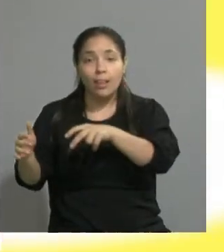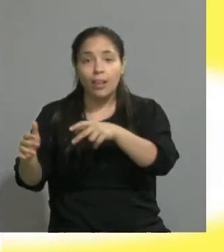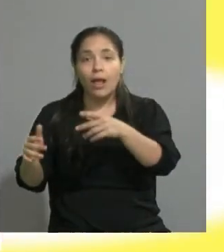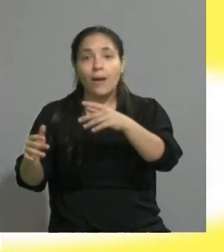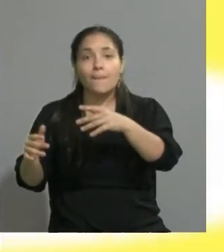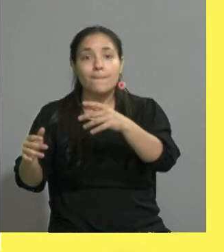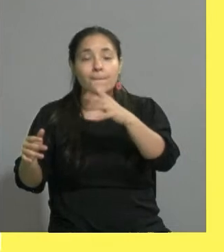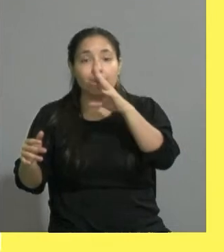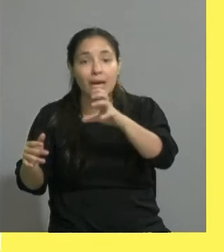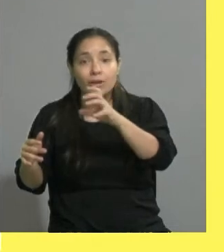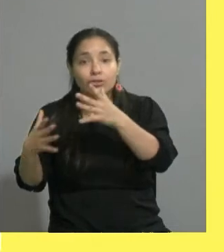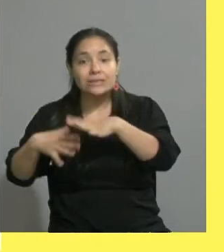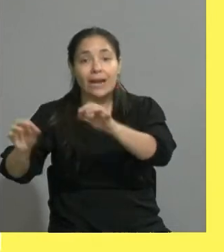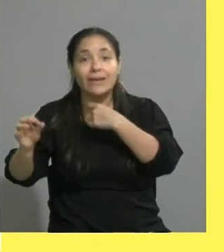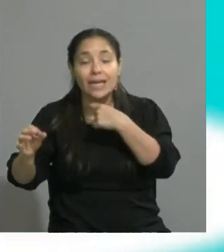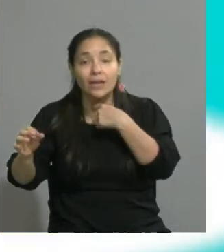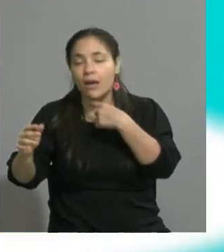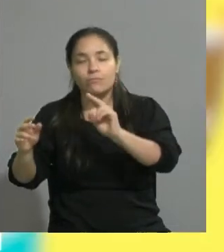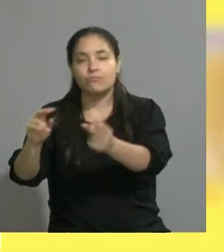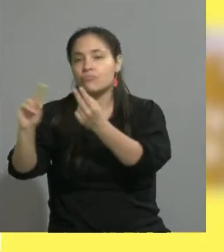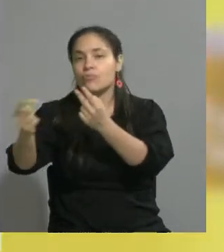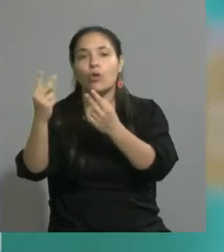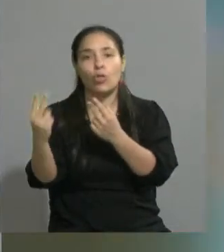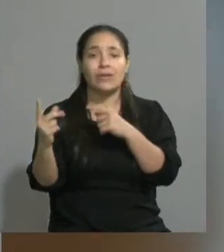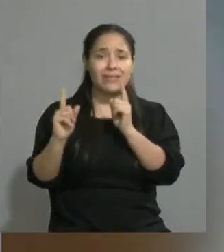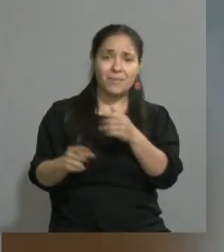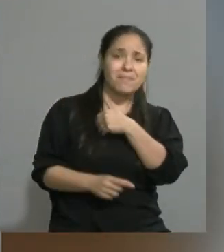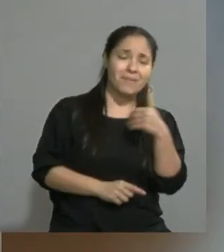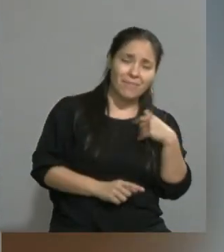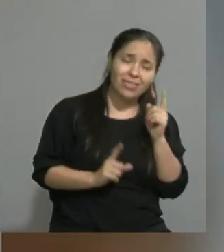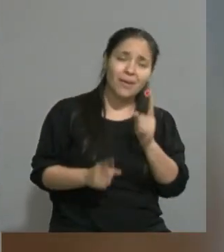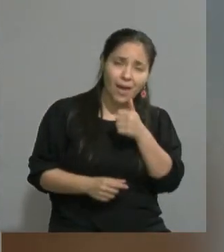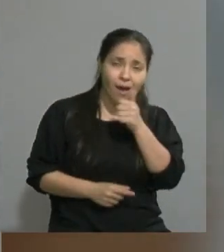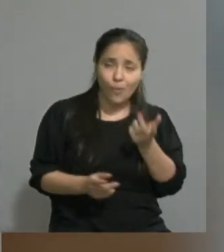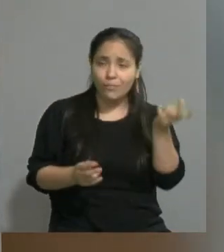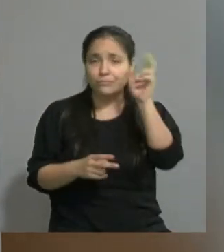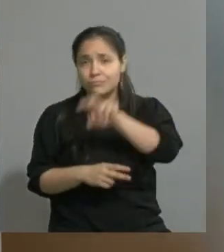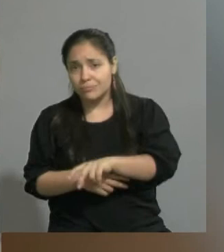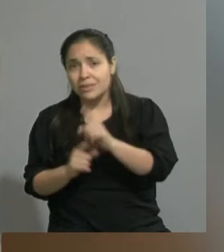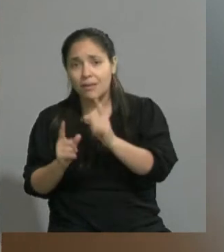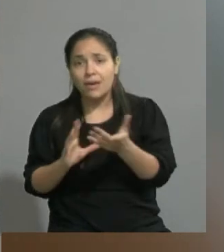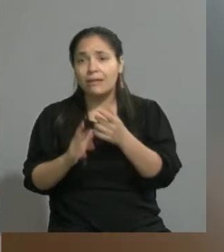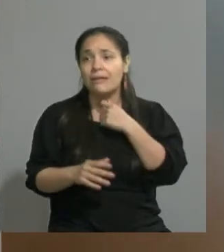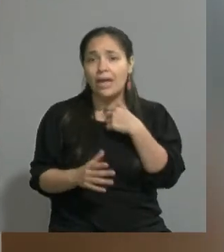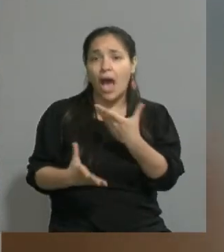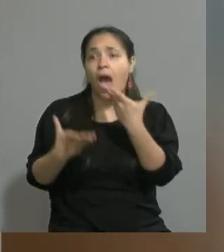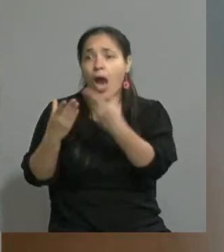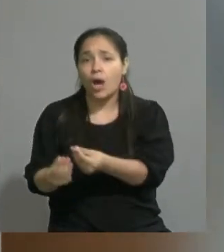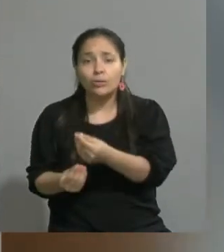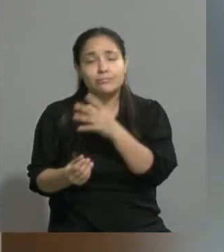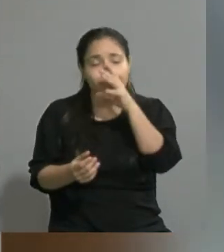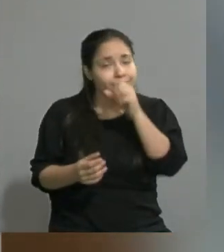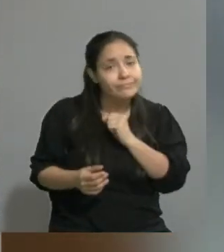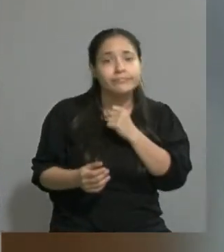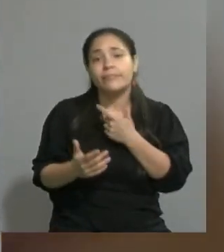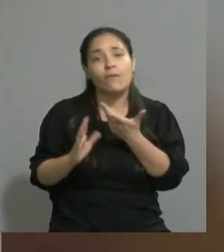ahogado él y el perrito. Y detrás la madre también. La madre se arrojó en una actitud de abnegación, de